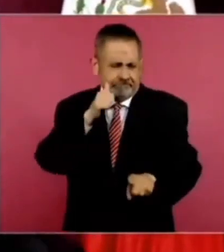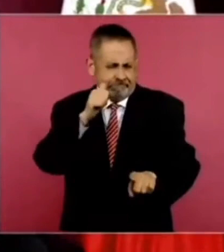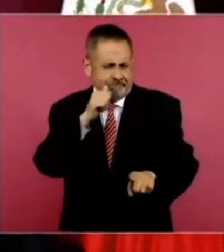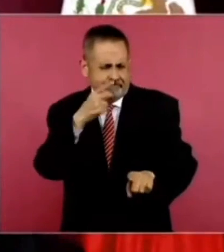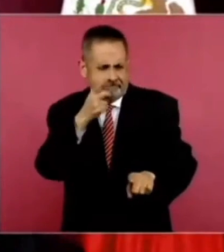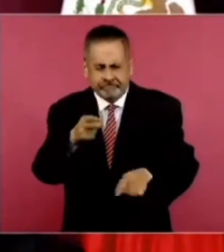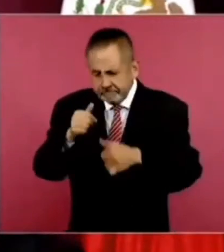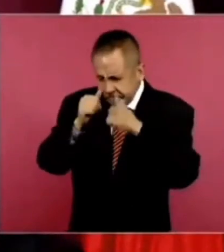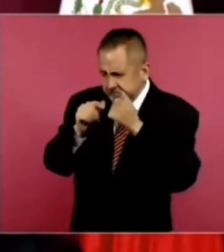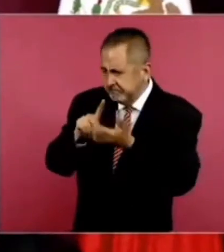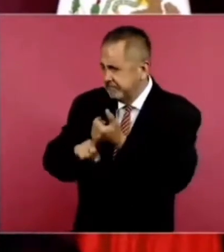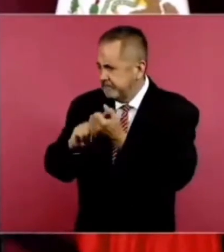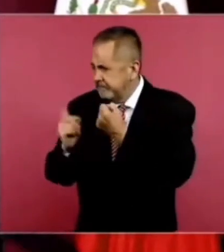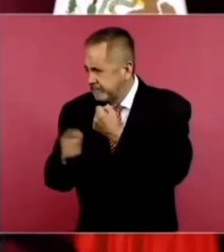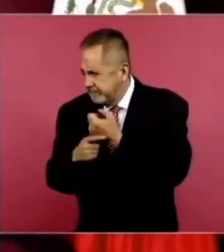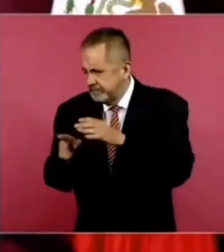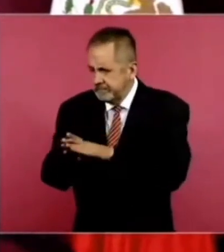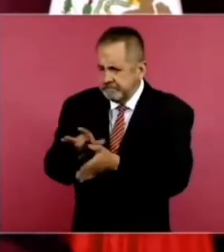Si